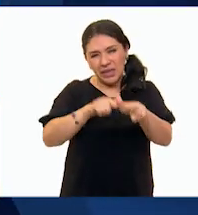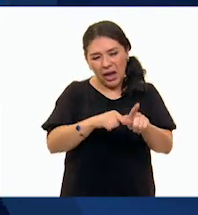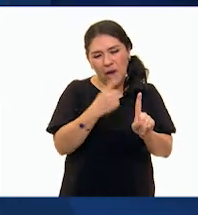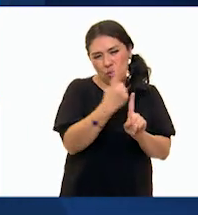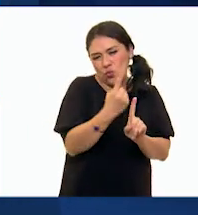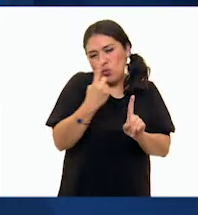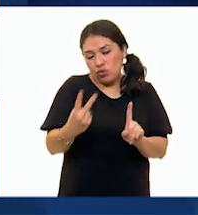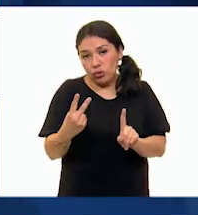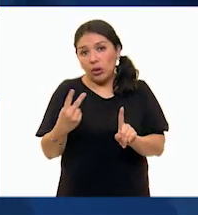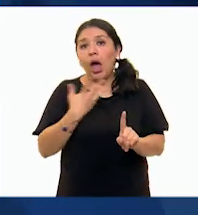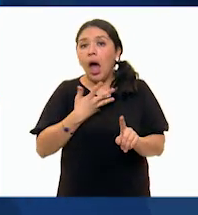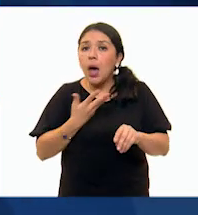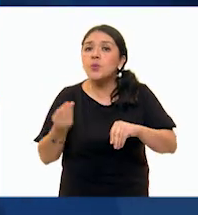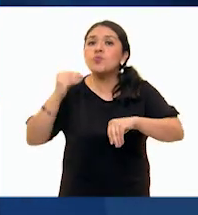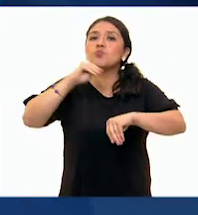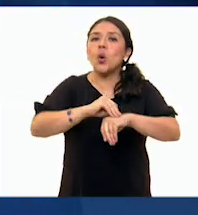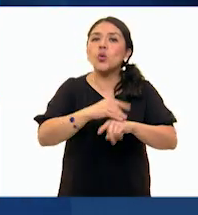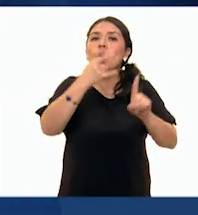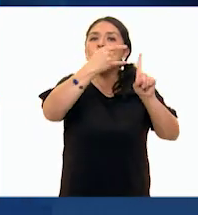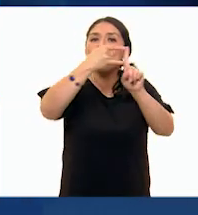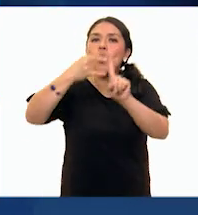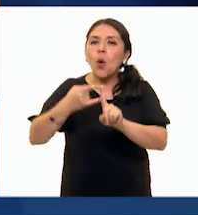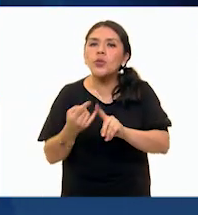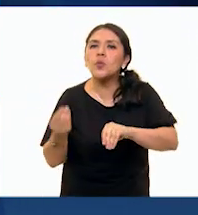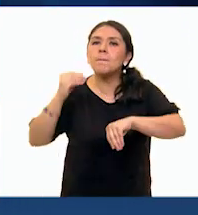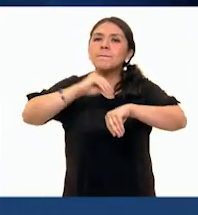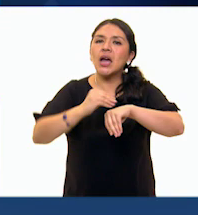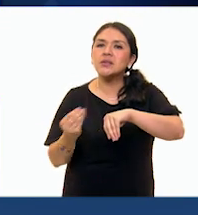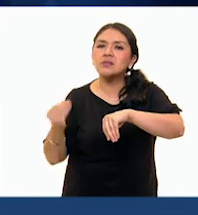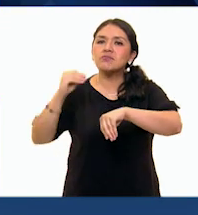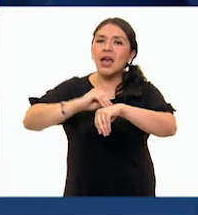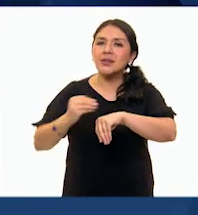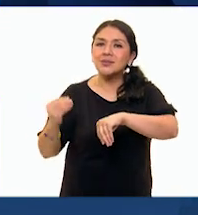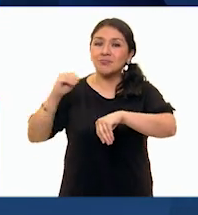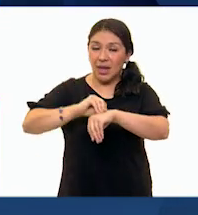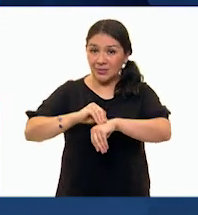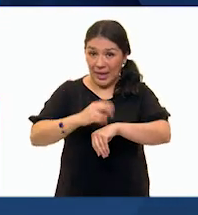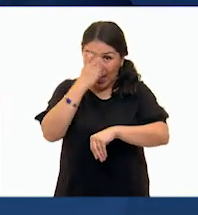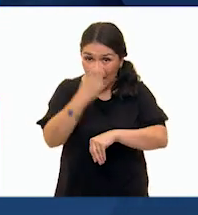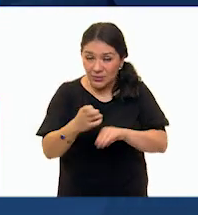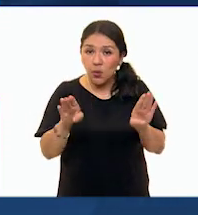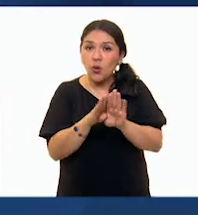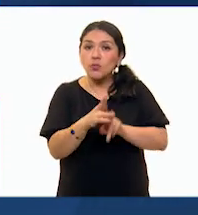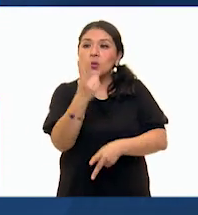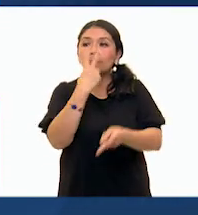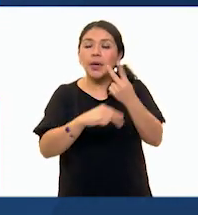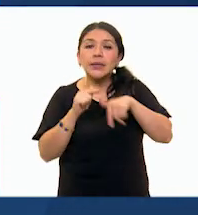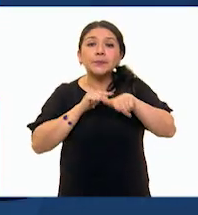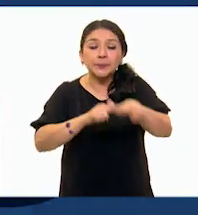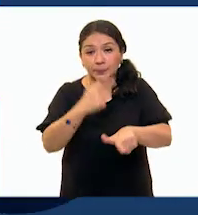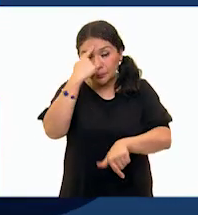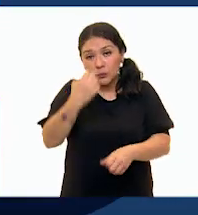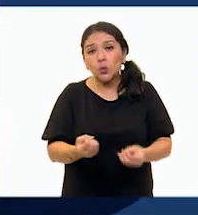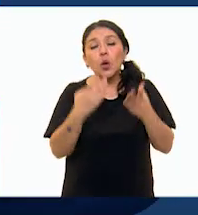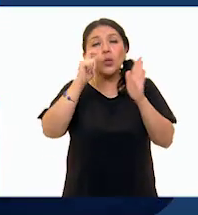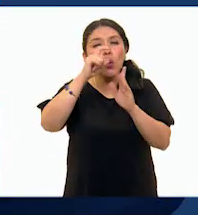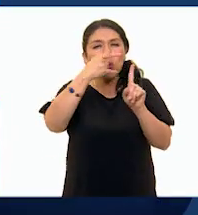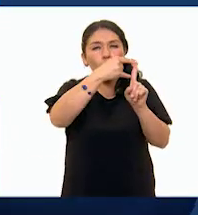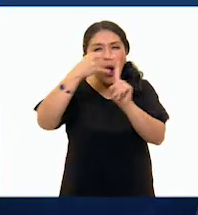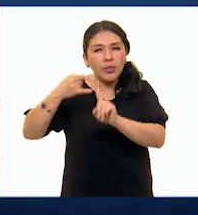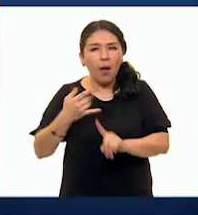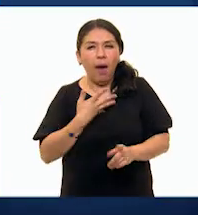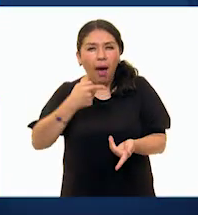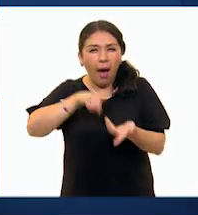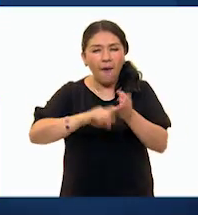aumenta un cuadrado cada vez. Por lo tanto, la sucesión que se genera con el número de cuadrados que